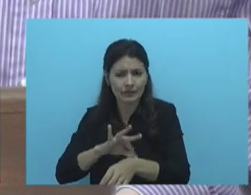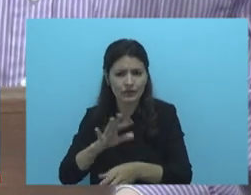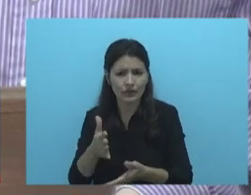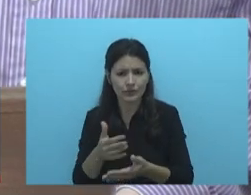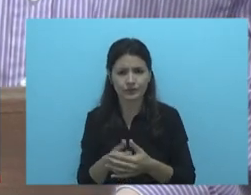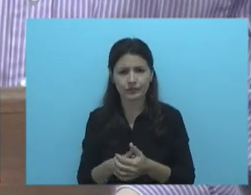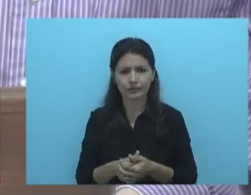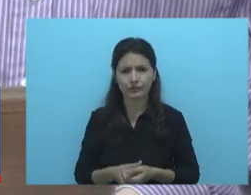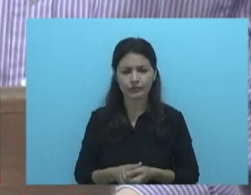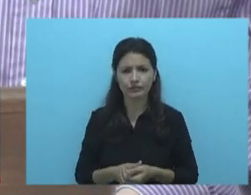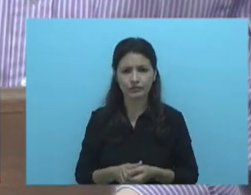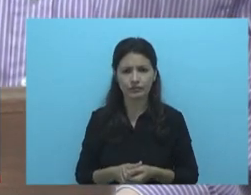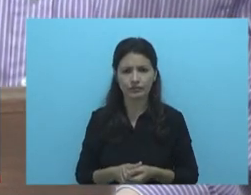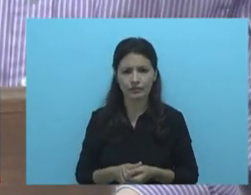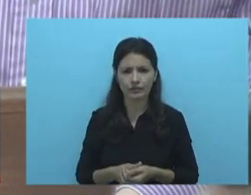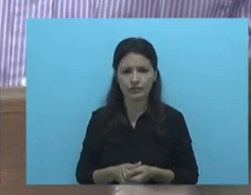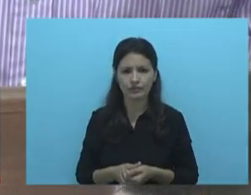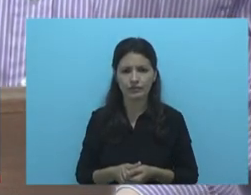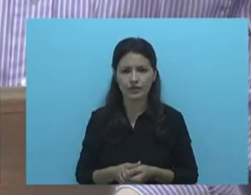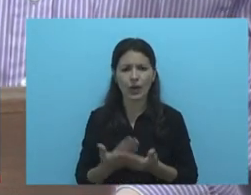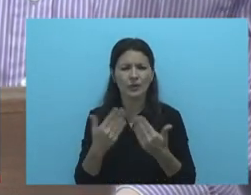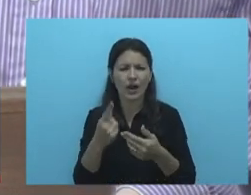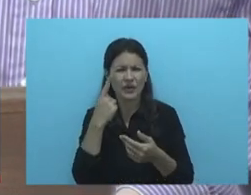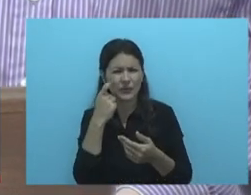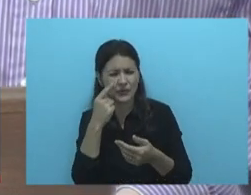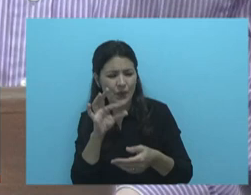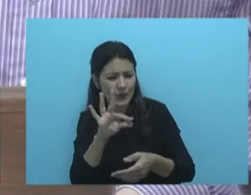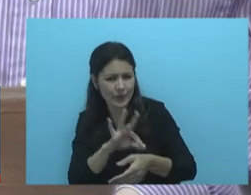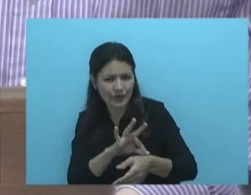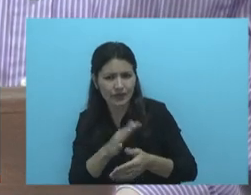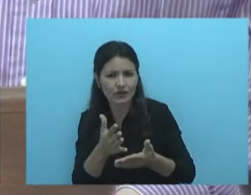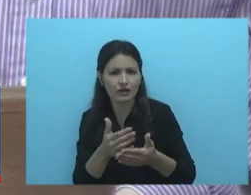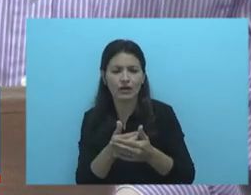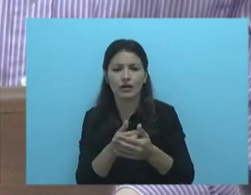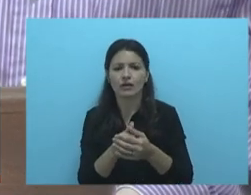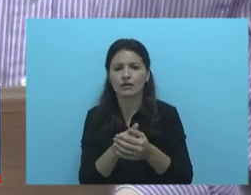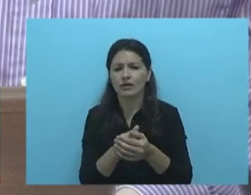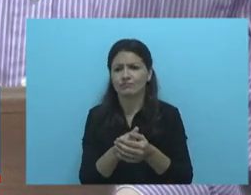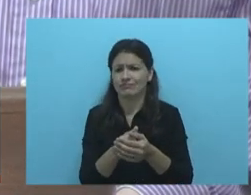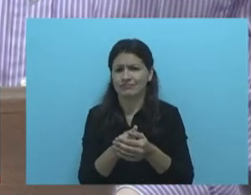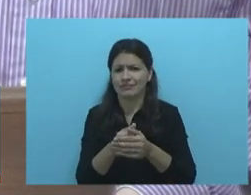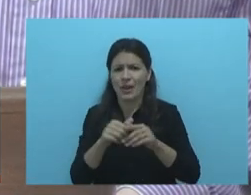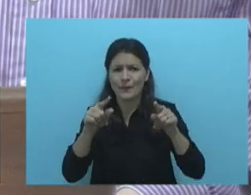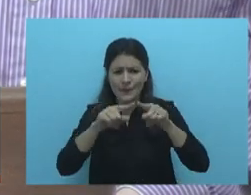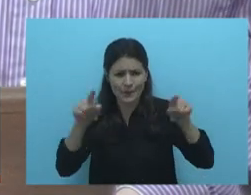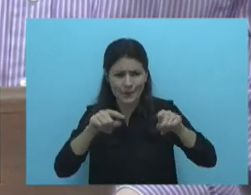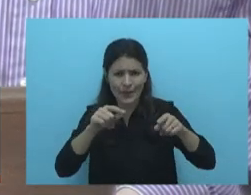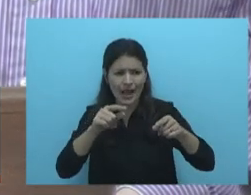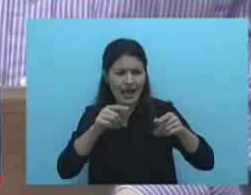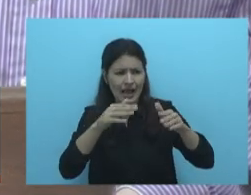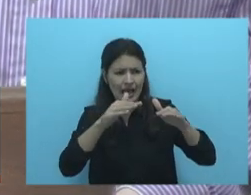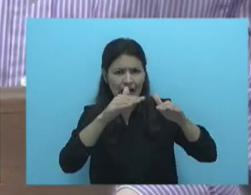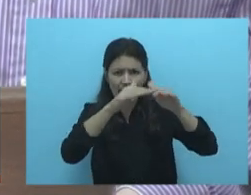no se llegó a los controles adecuados, la verdad, y existen mamógrafos de altísima calidad en los hospitales